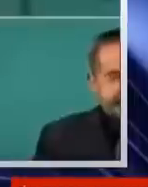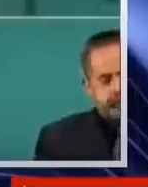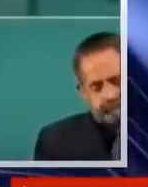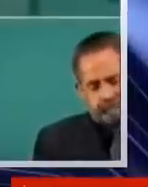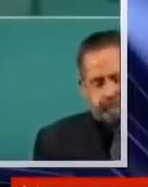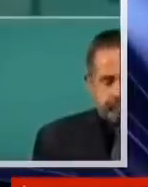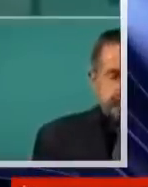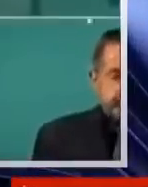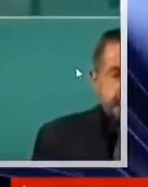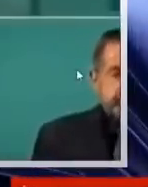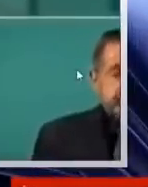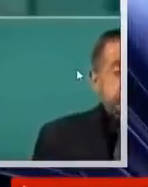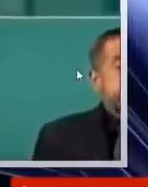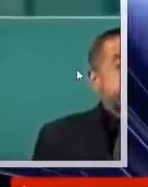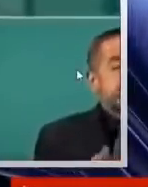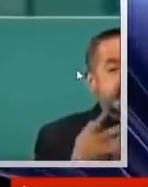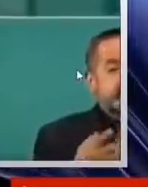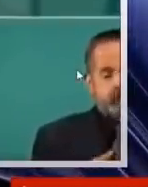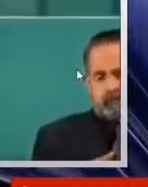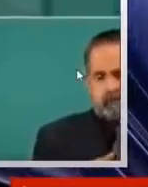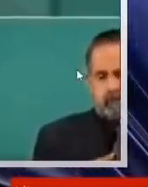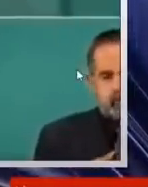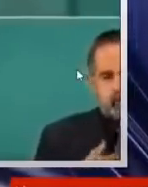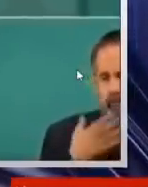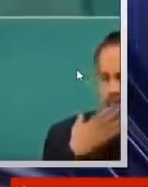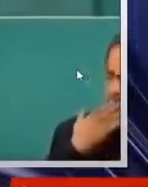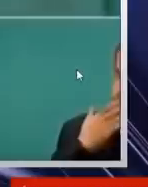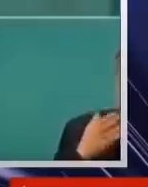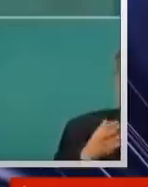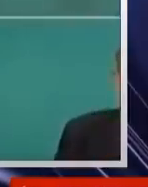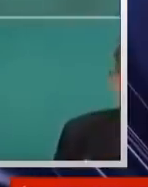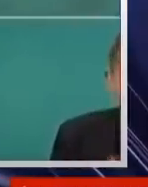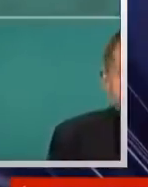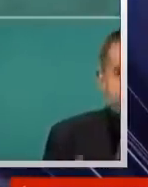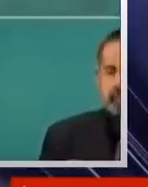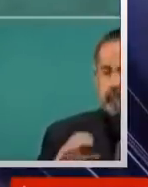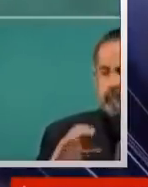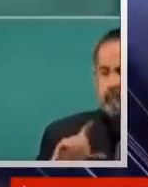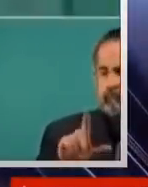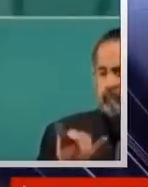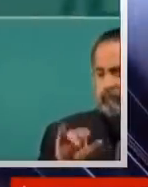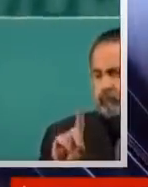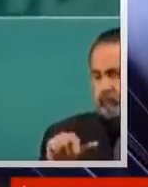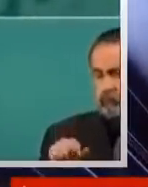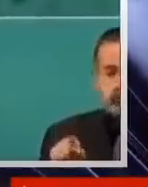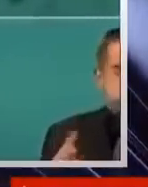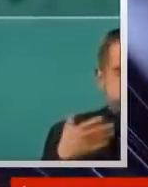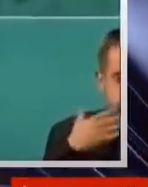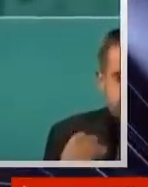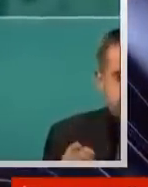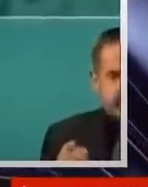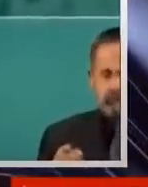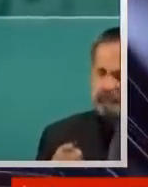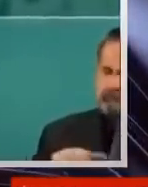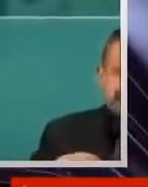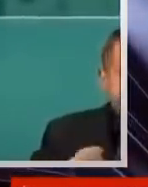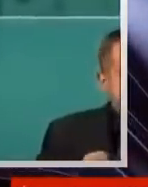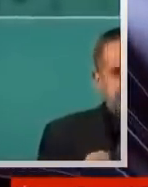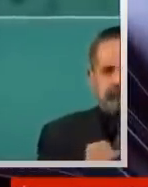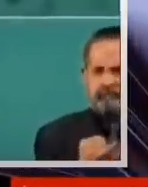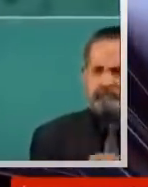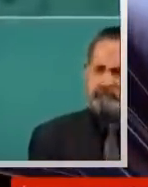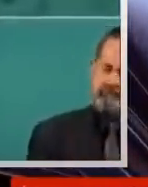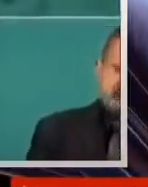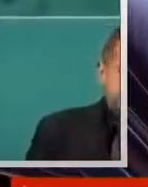le celebro a claudia siempre que haya tomado la decisión